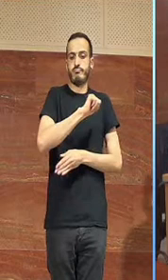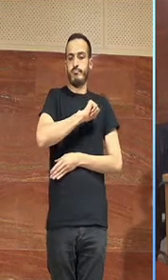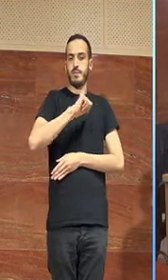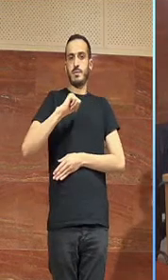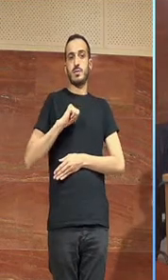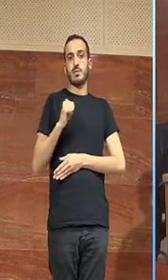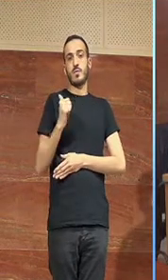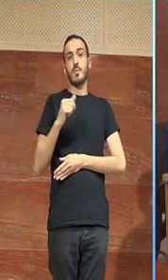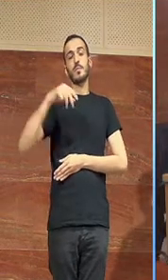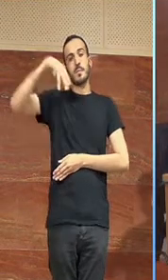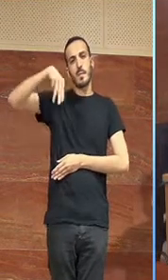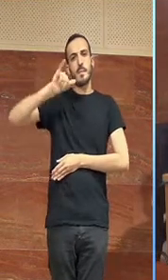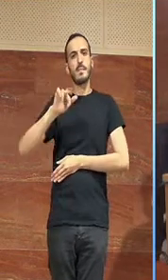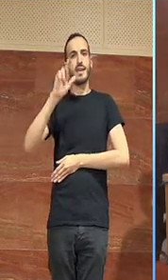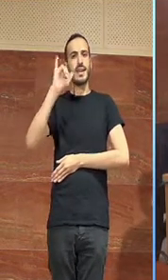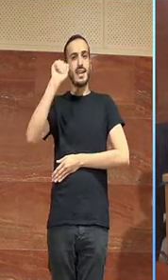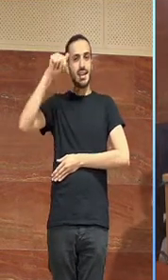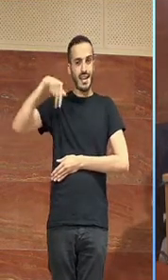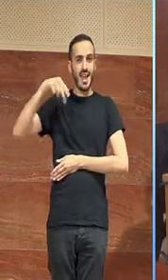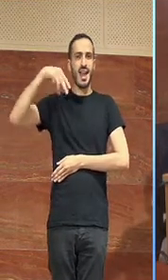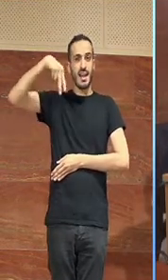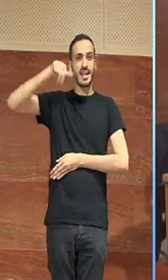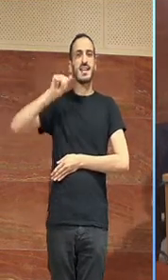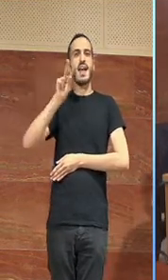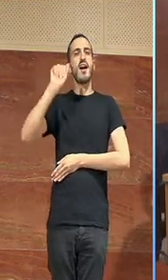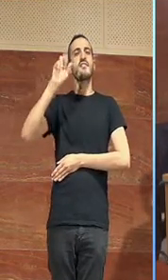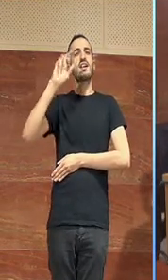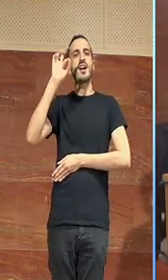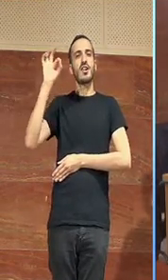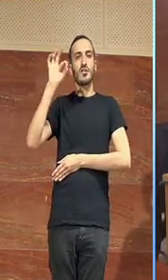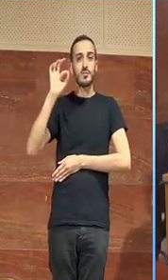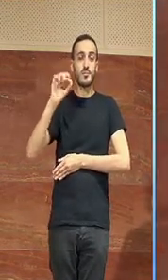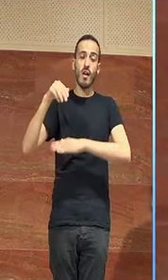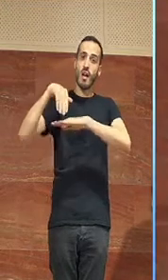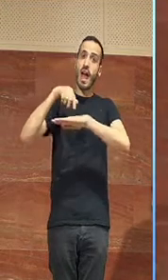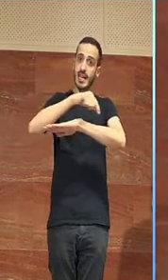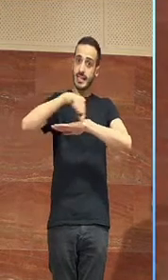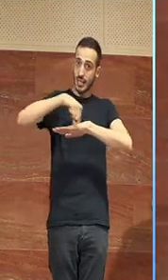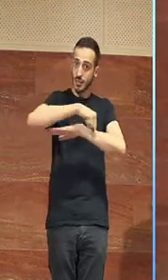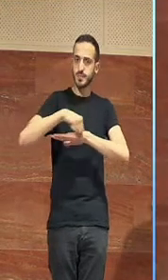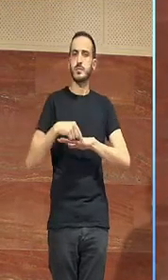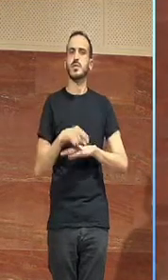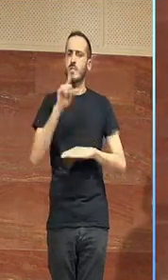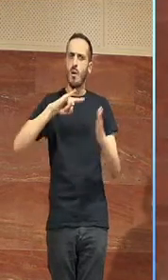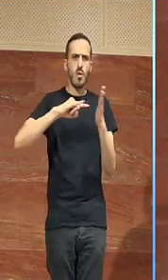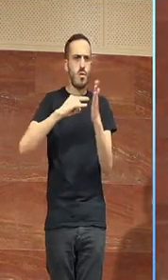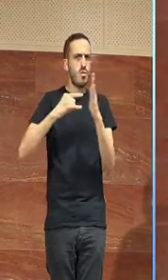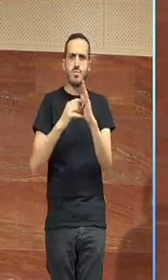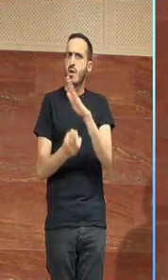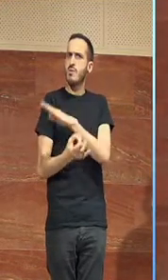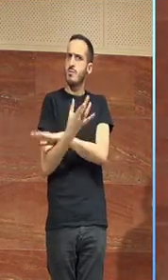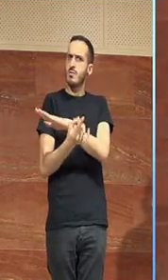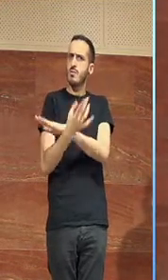bueno, Milla, Mirá, Navarro y Navarro Arquitectos, y ha trabajado pues, desarrollando diferentes proyectos en la Administración